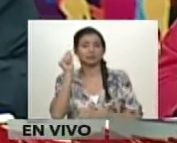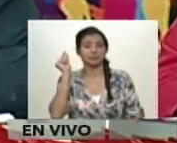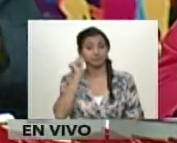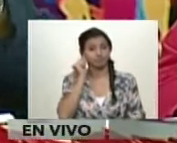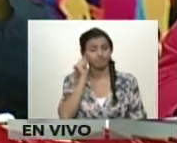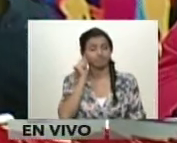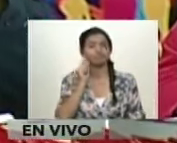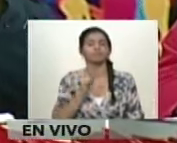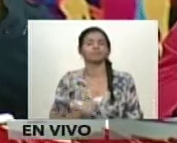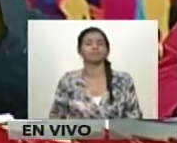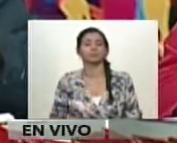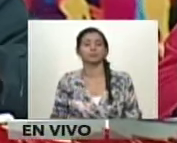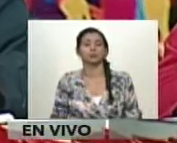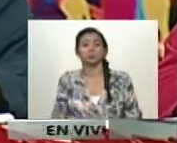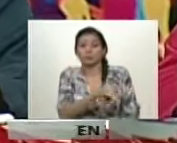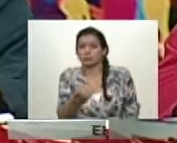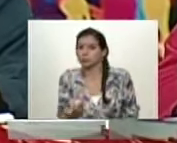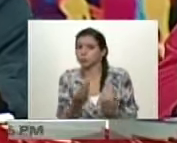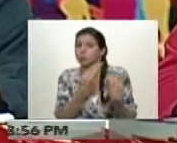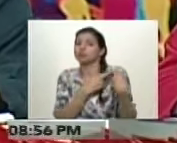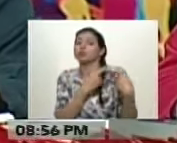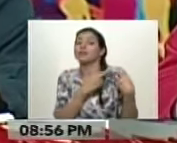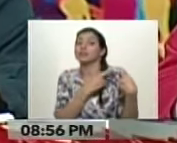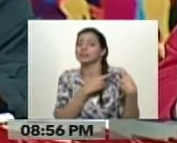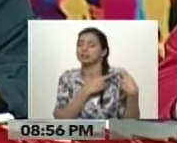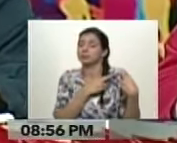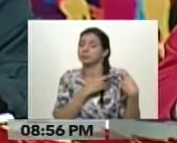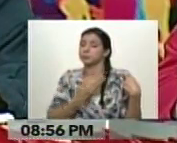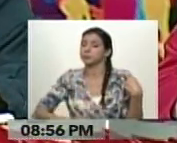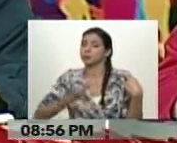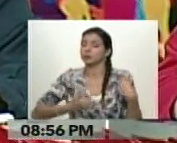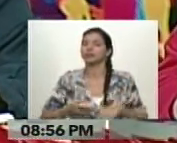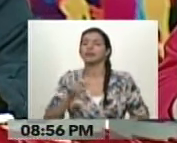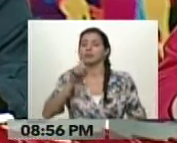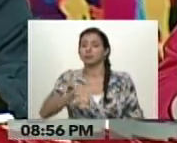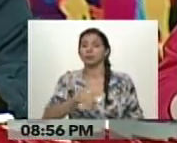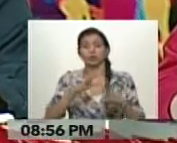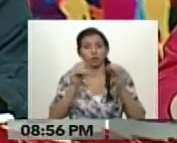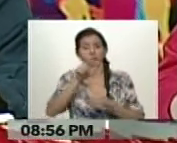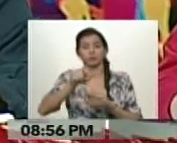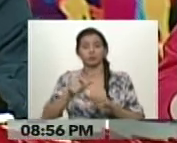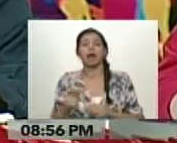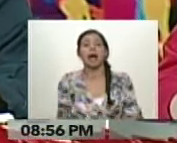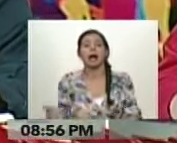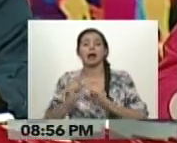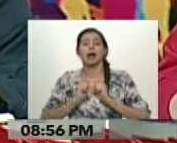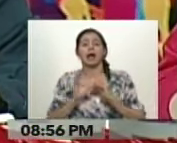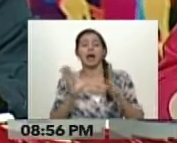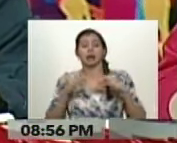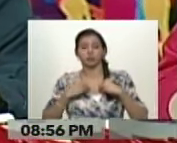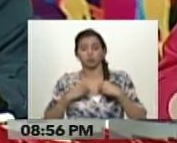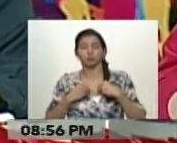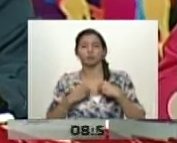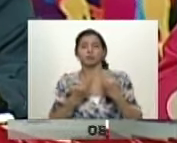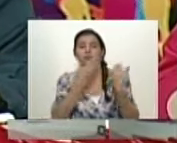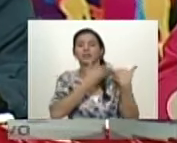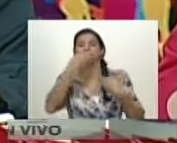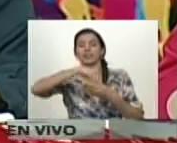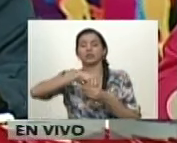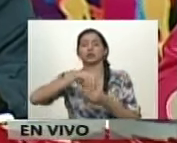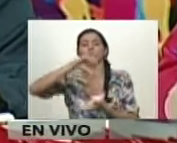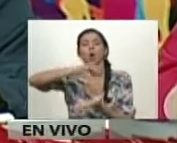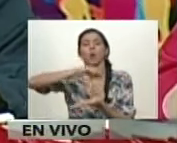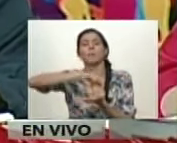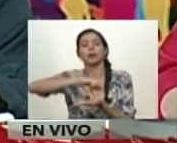lideresas que tienen las responsabilidades fundamentales, y a todos los que asuman responsabilidades en el Comando Central Bolivariano, en